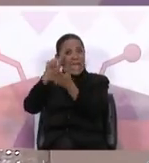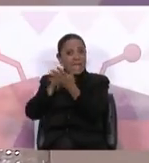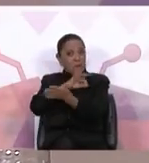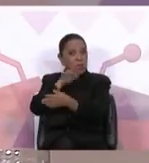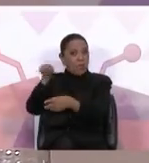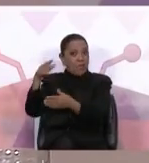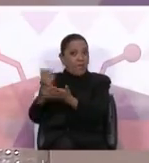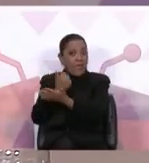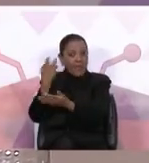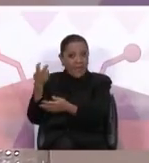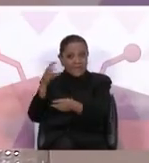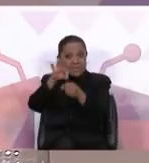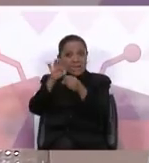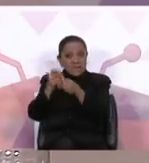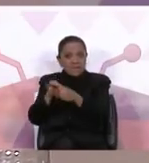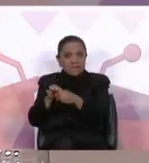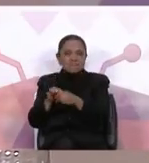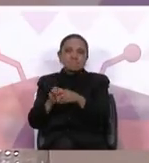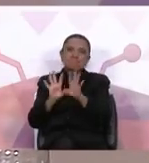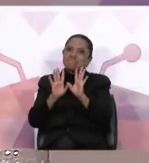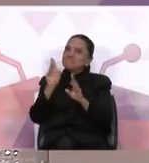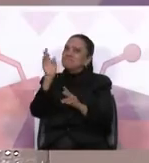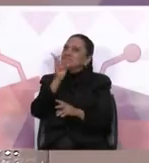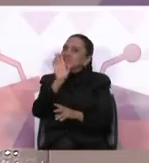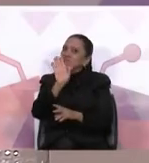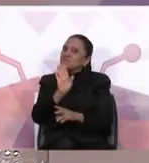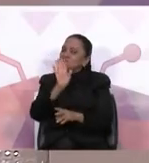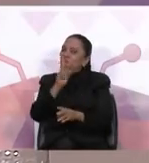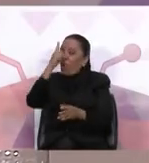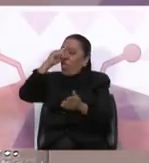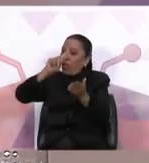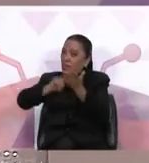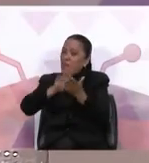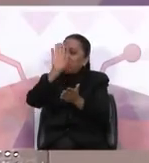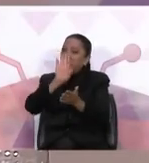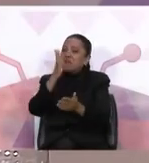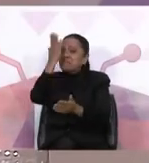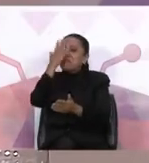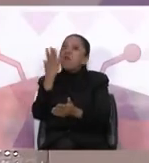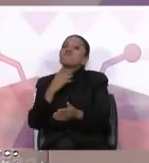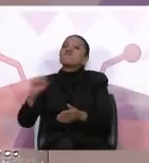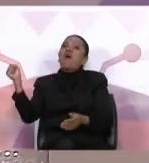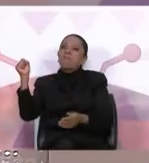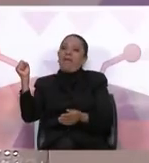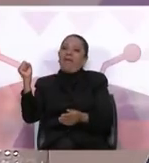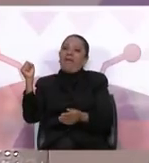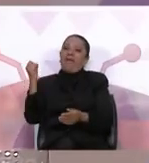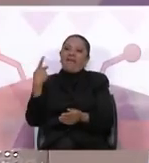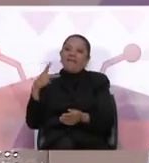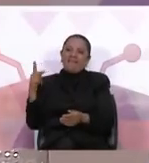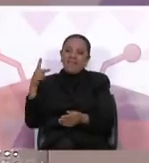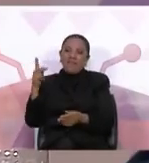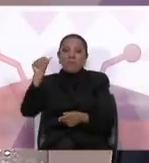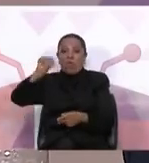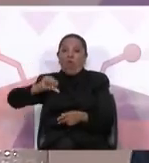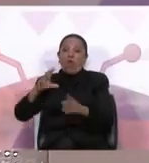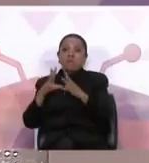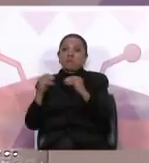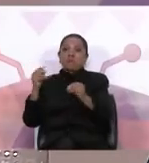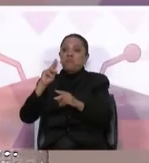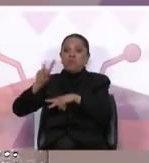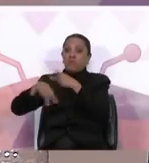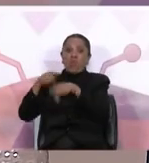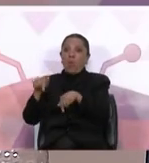solo es una creencia establecida por la fama y la popularidad hoy está ausente en este debate como está